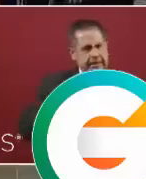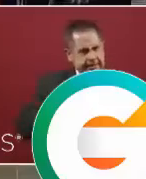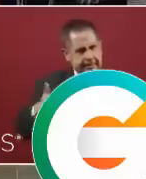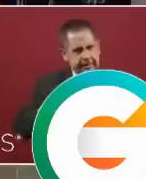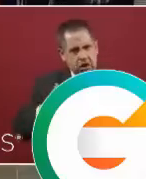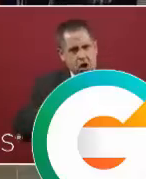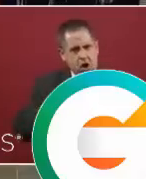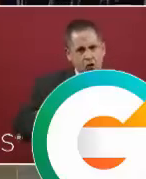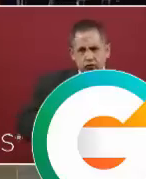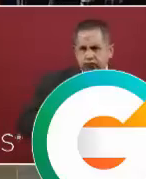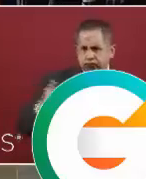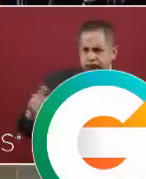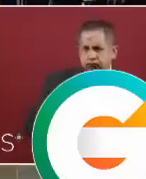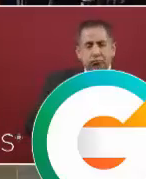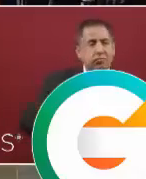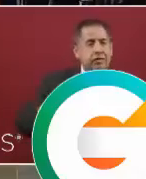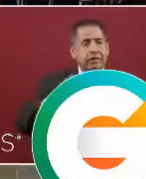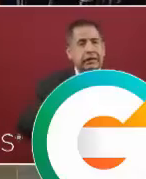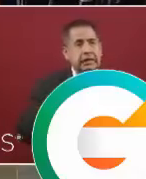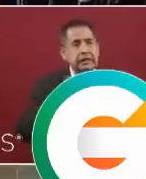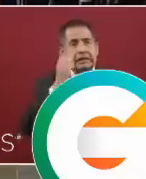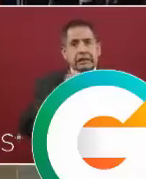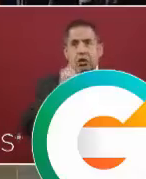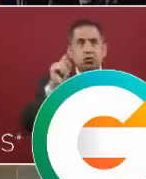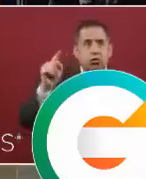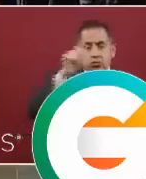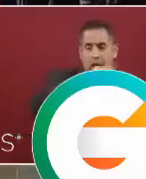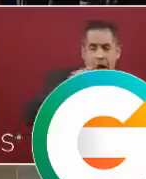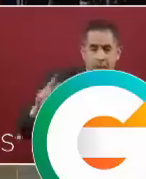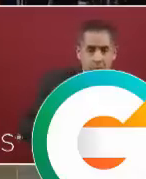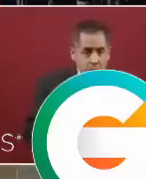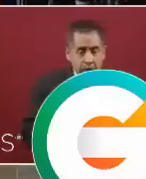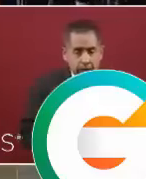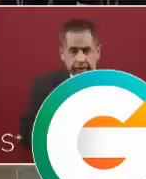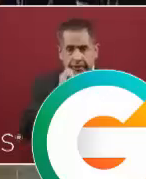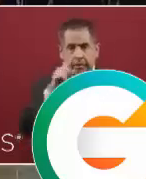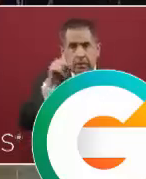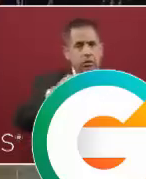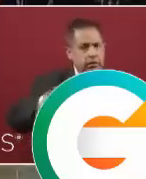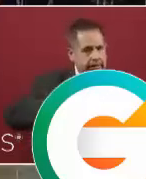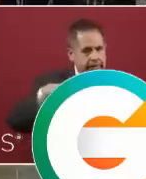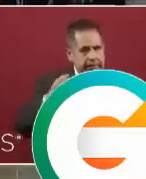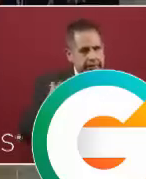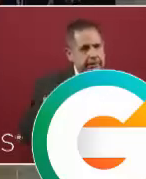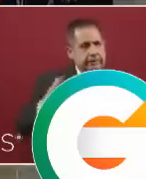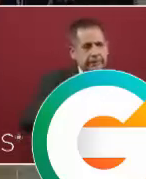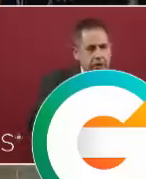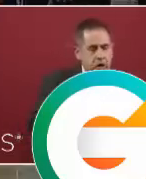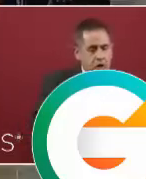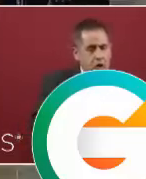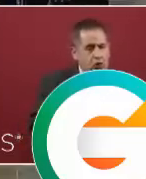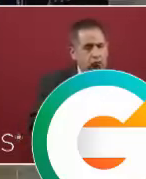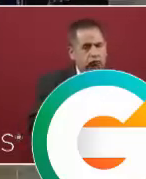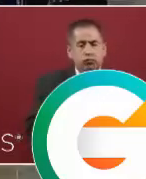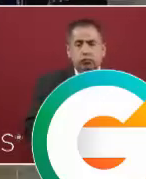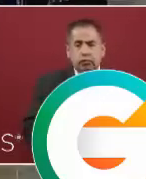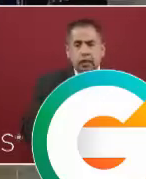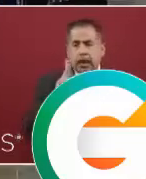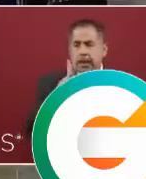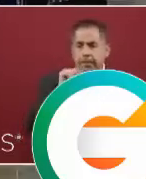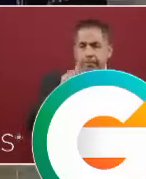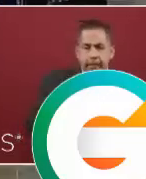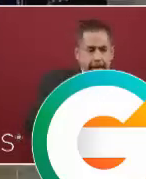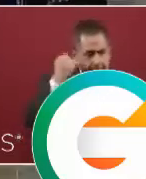el apoyo de los gobiernos de los estados? Porque también deben de poner de su parte. Y si hay una estrategia para